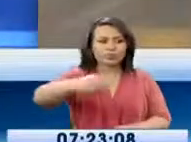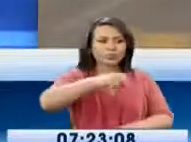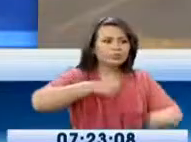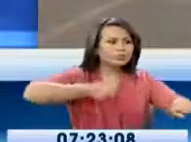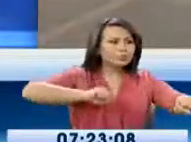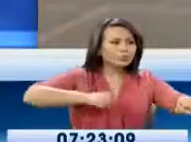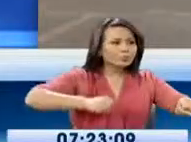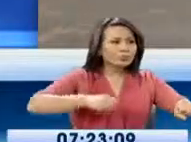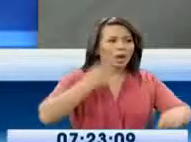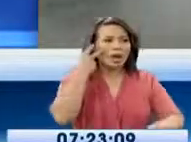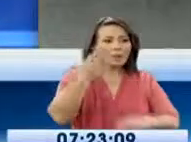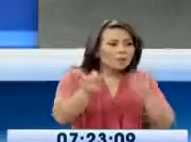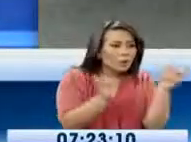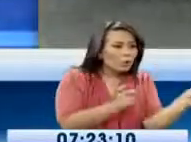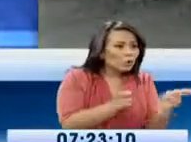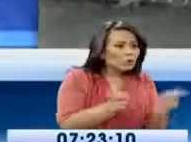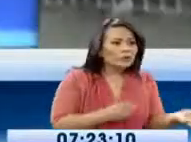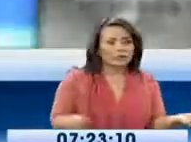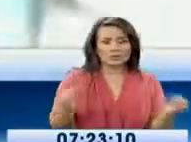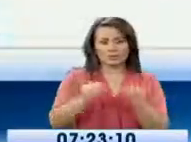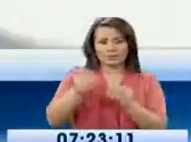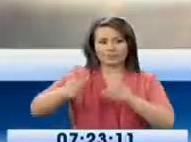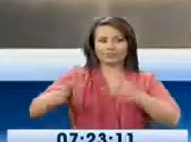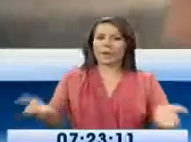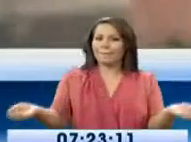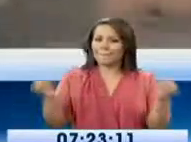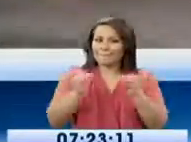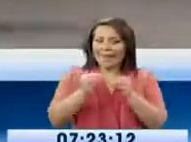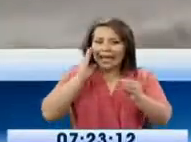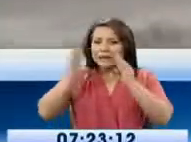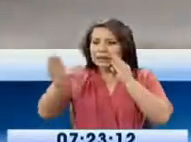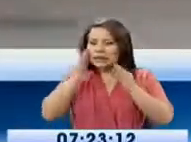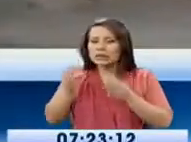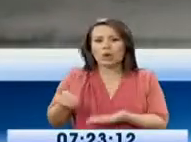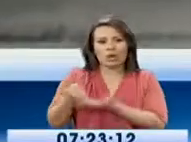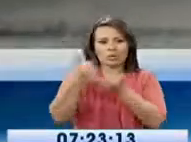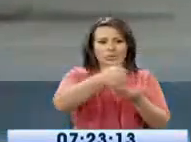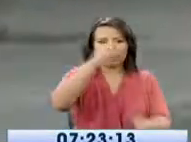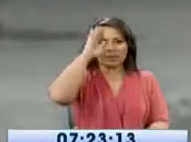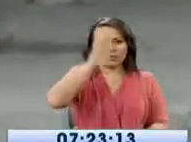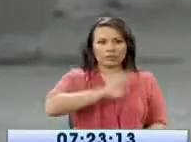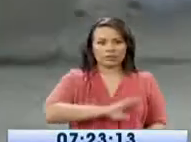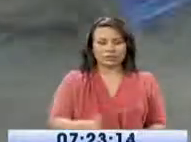Que ellos hay más respeto todavía que los policías. Informó Lorena Vázquez.